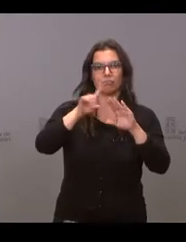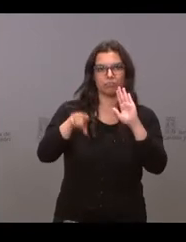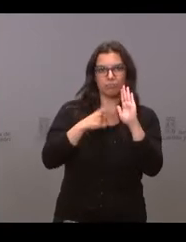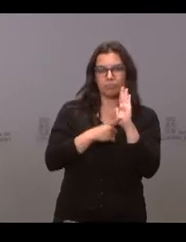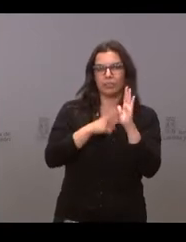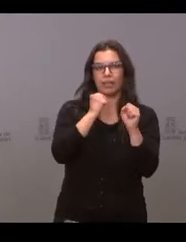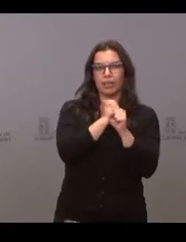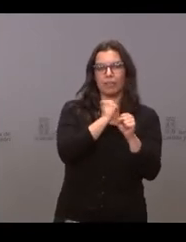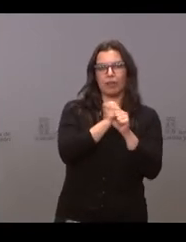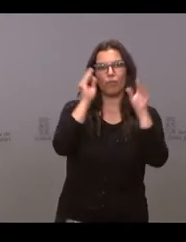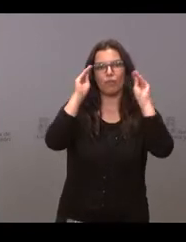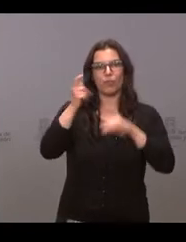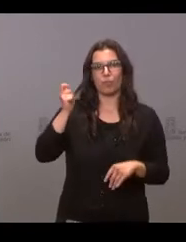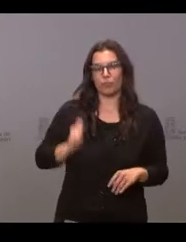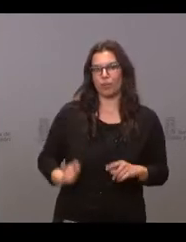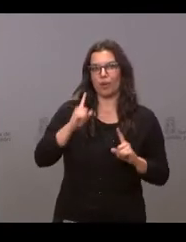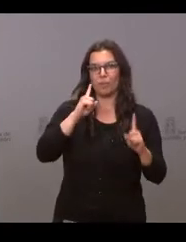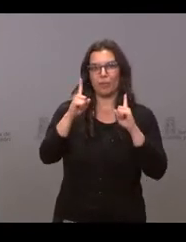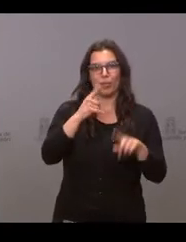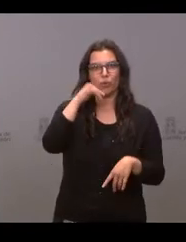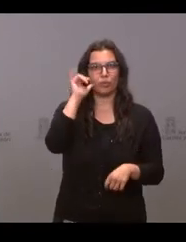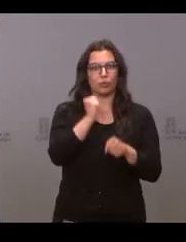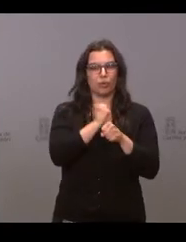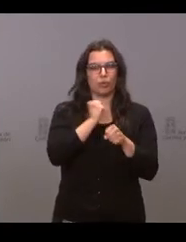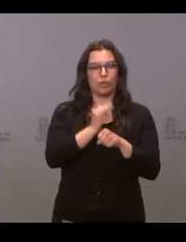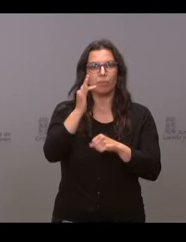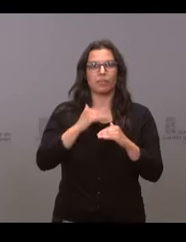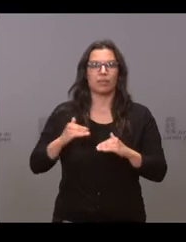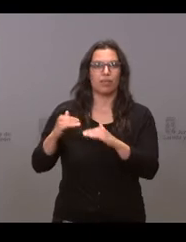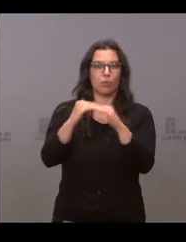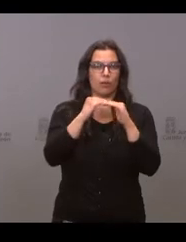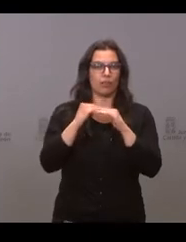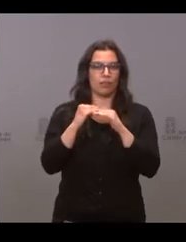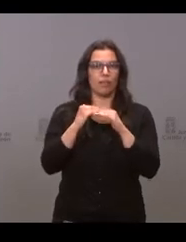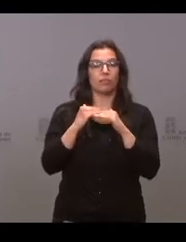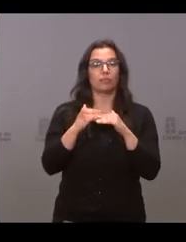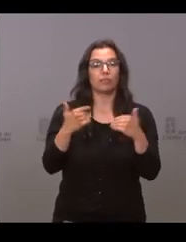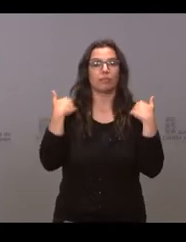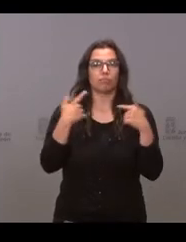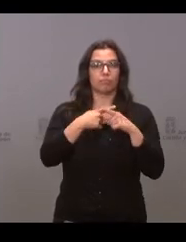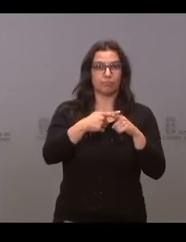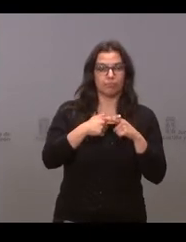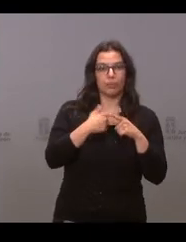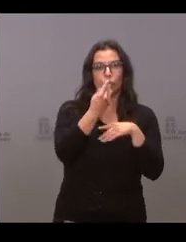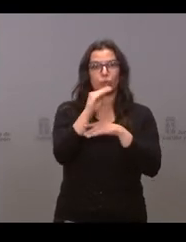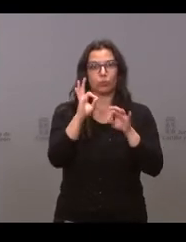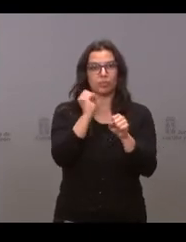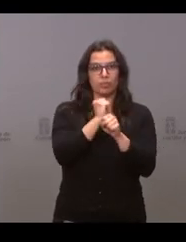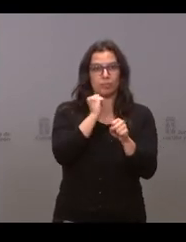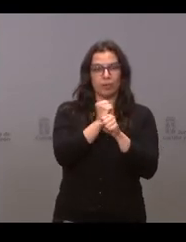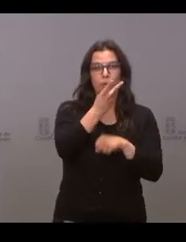profesional prevención de riesgos laborales e igualdad corresponsabilidad y juventud en el empleo